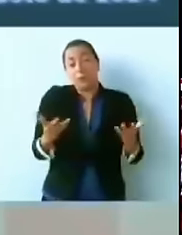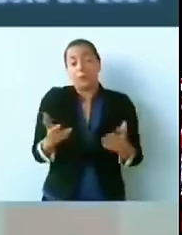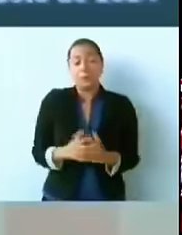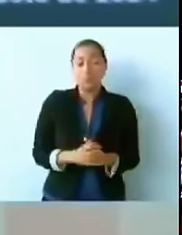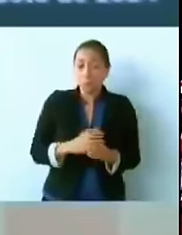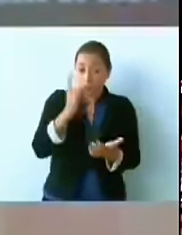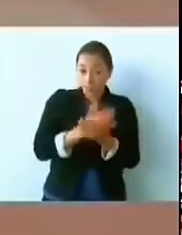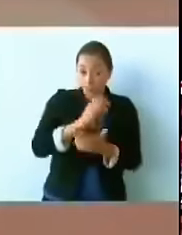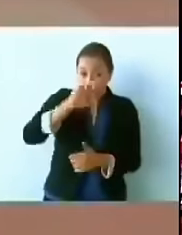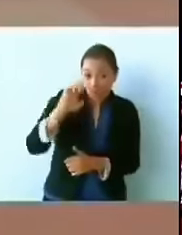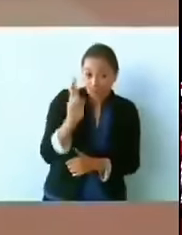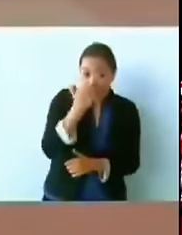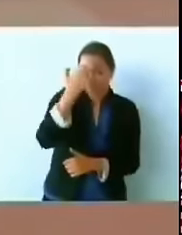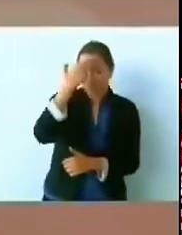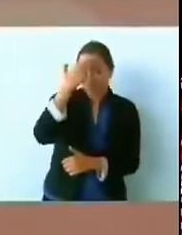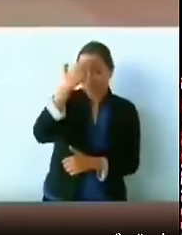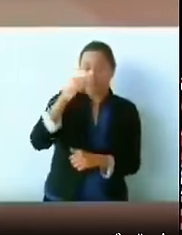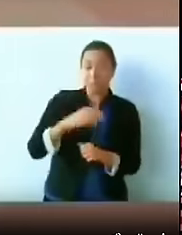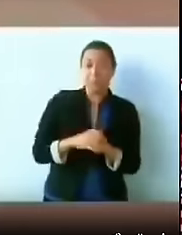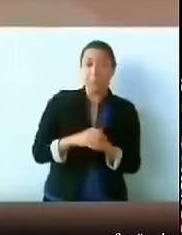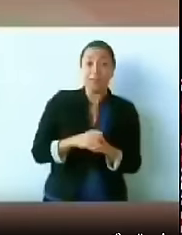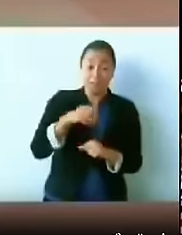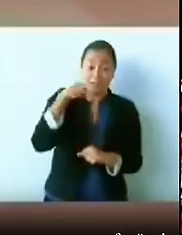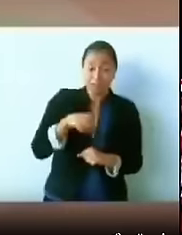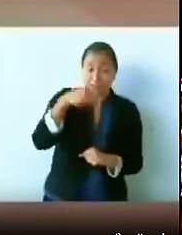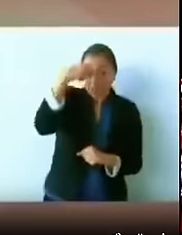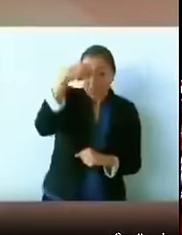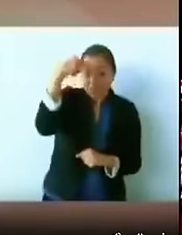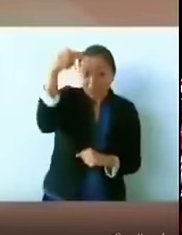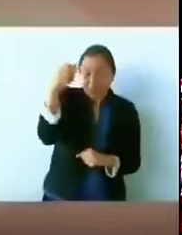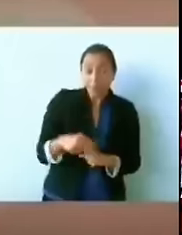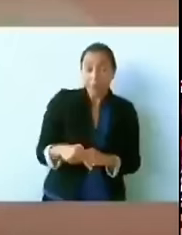recordar de que México es un país